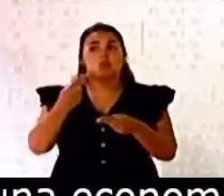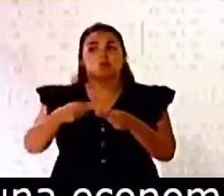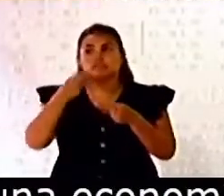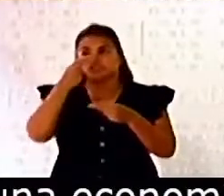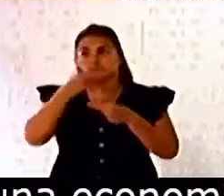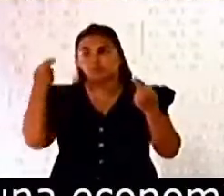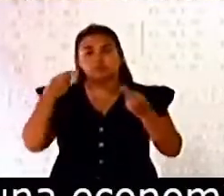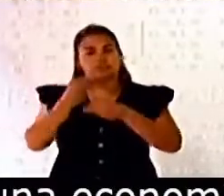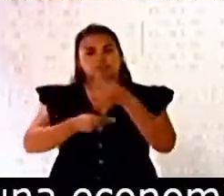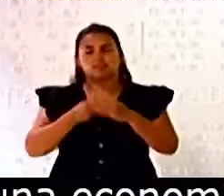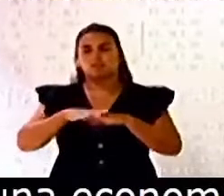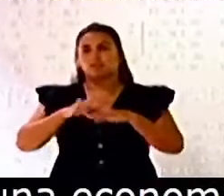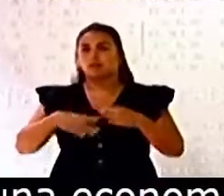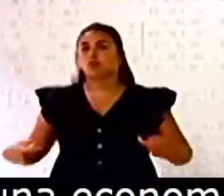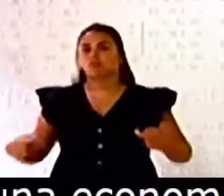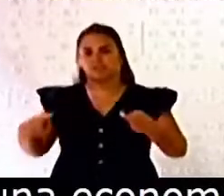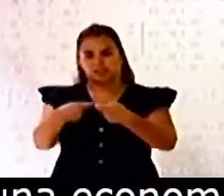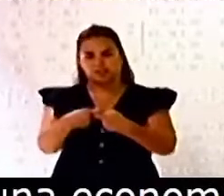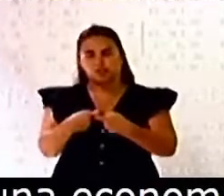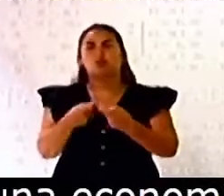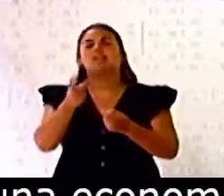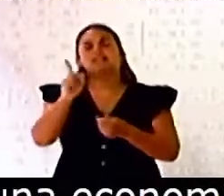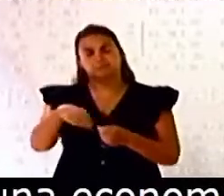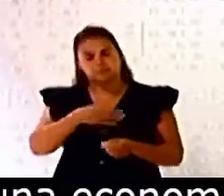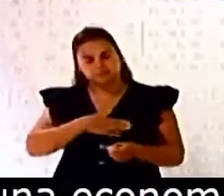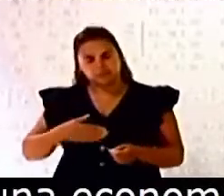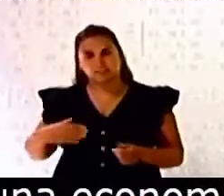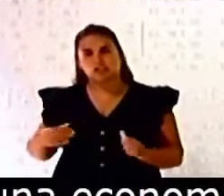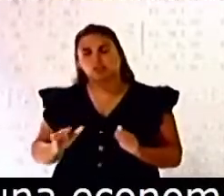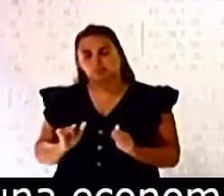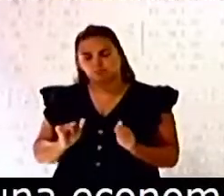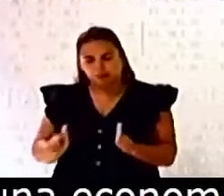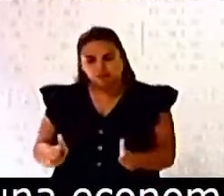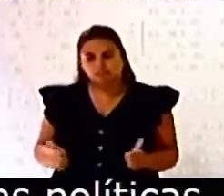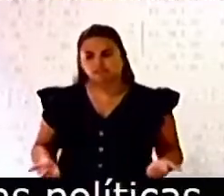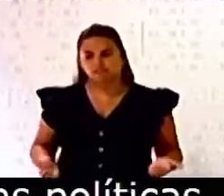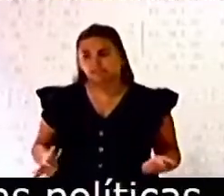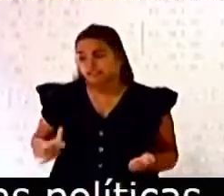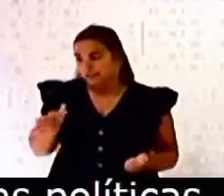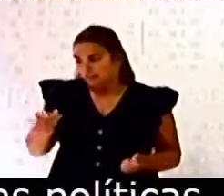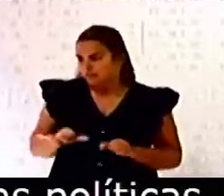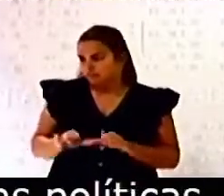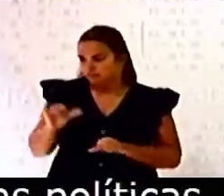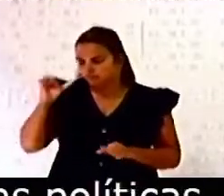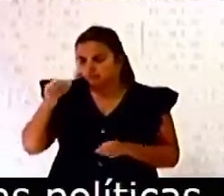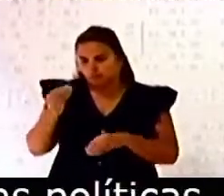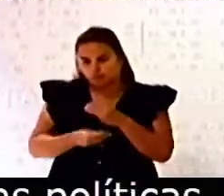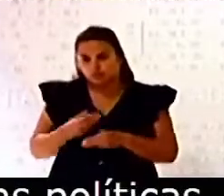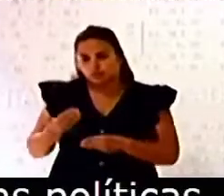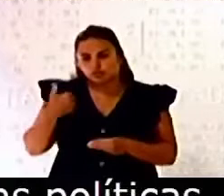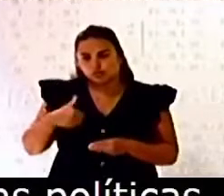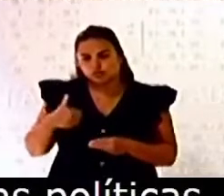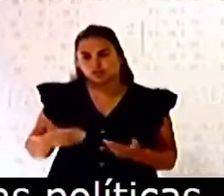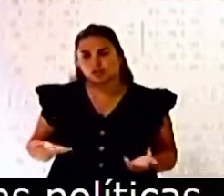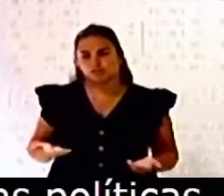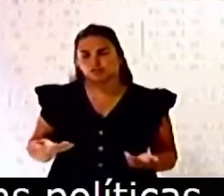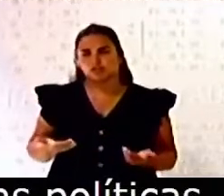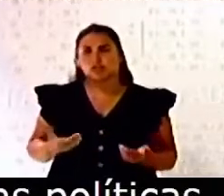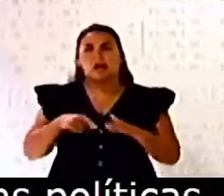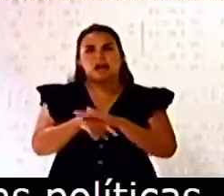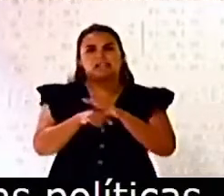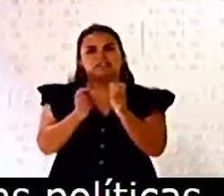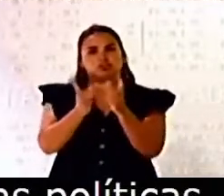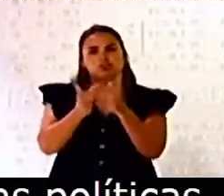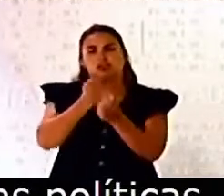públicas de conciliación que queremos poner en marcha y que venimos además discutiendo con los agentes sociales y económicos y